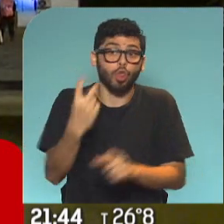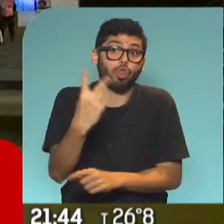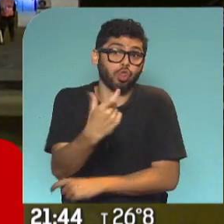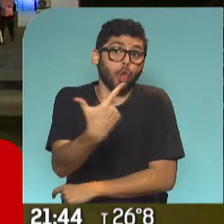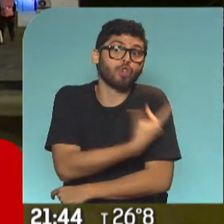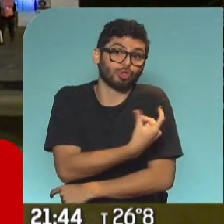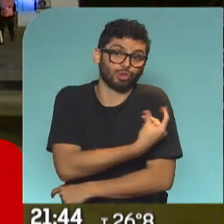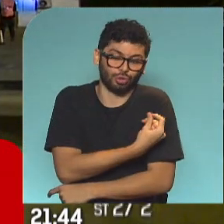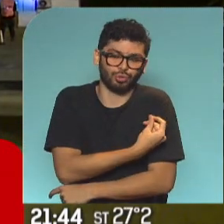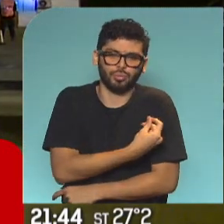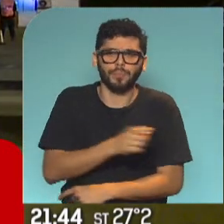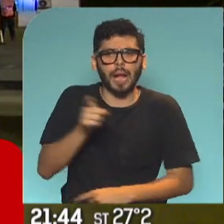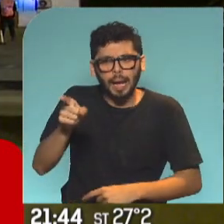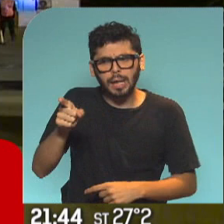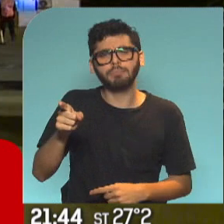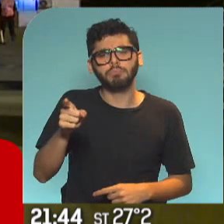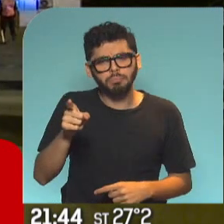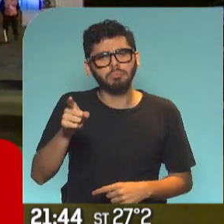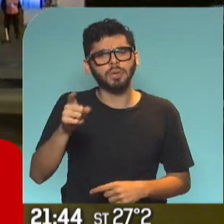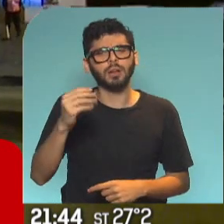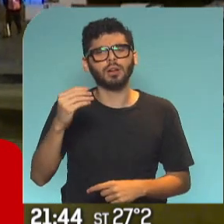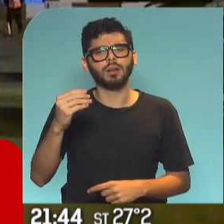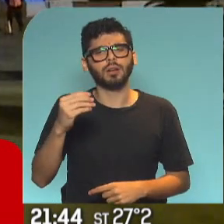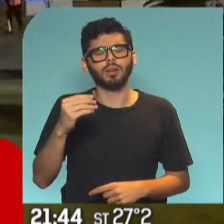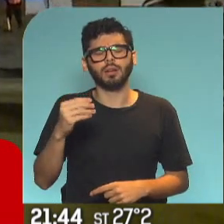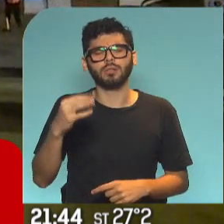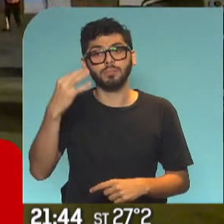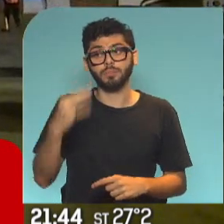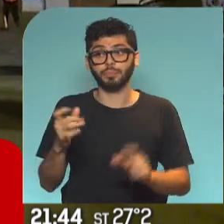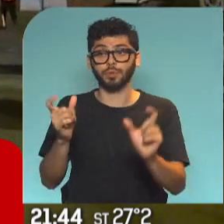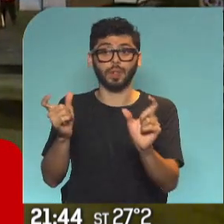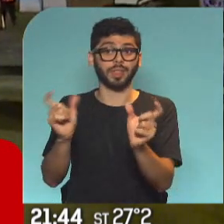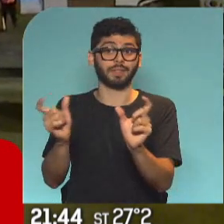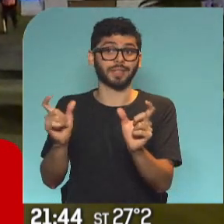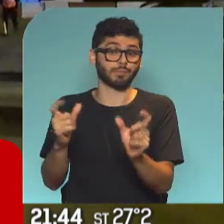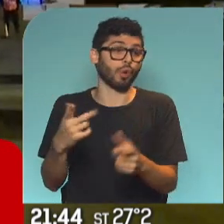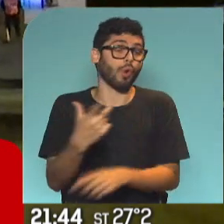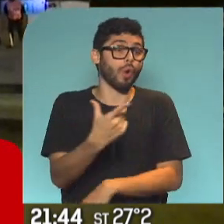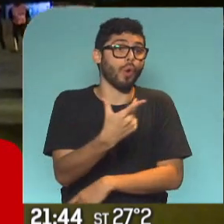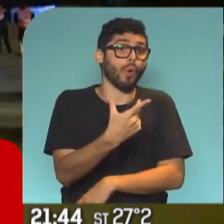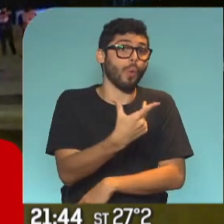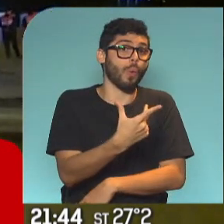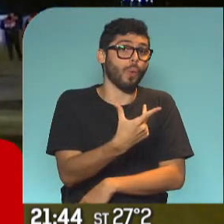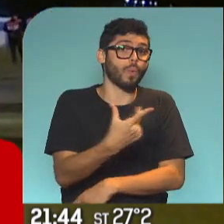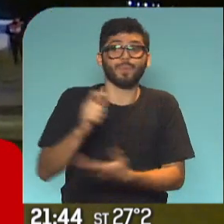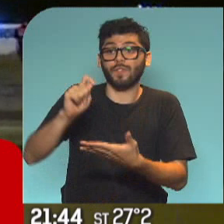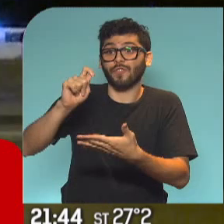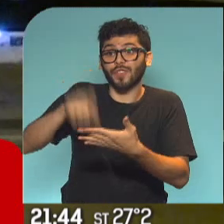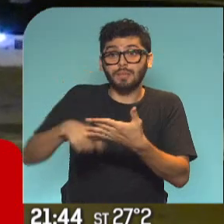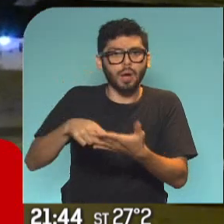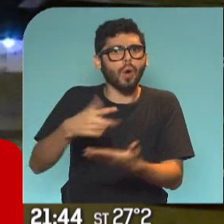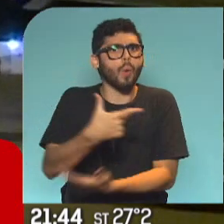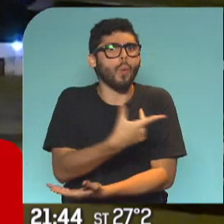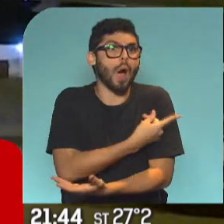las 2 dosis. Aquí lo que marcaba, ¿no? Cómo, más allá de este faltante de vacunas, de acuerdo a lo firmado,